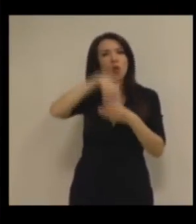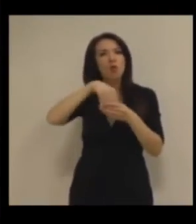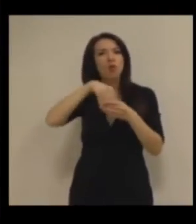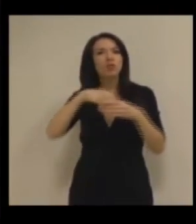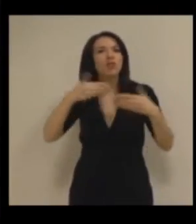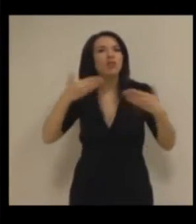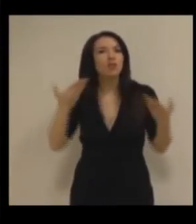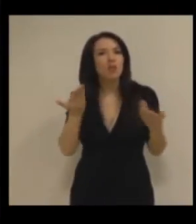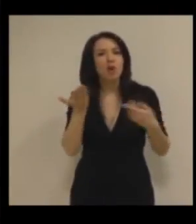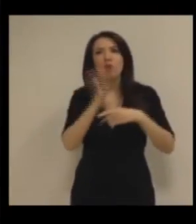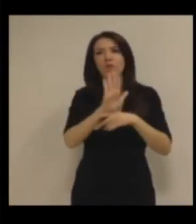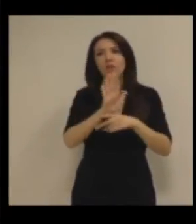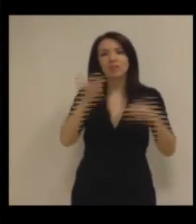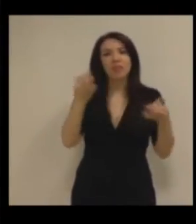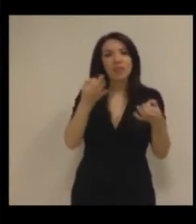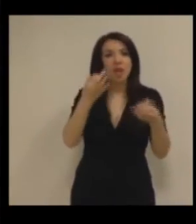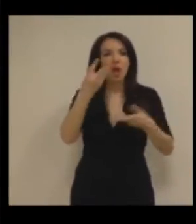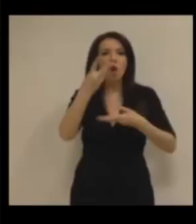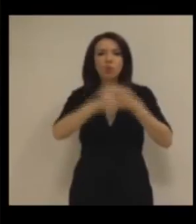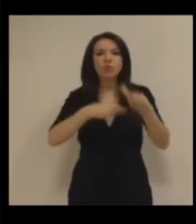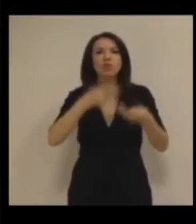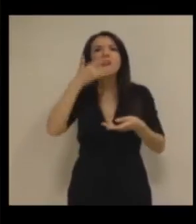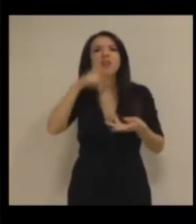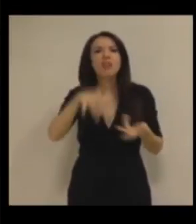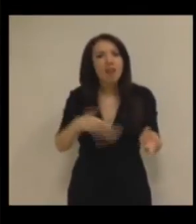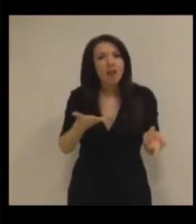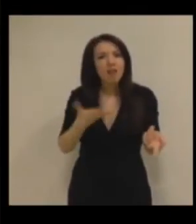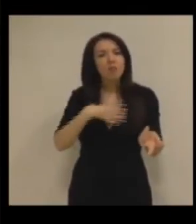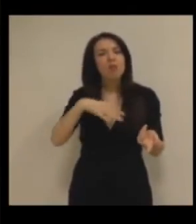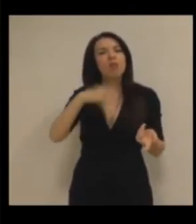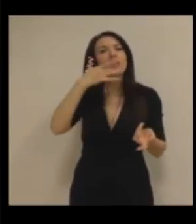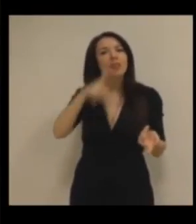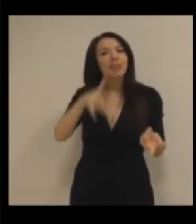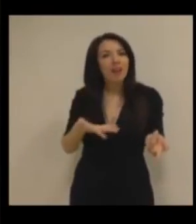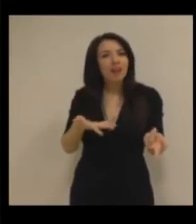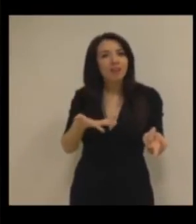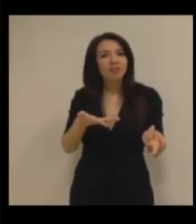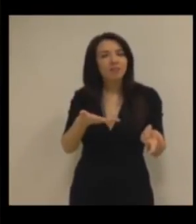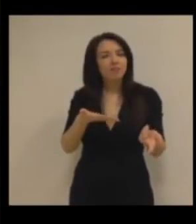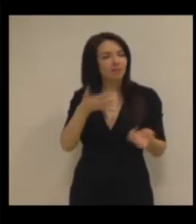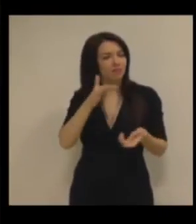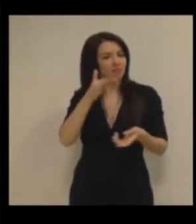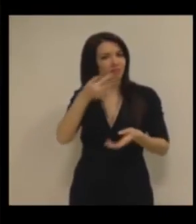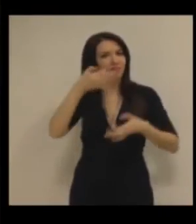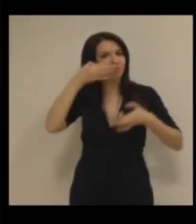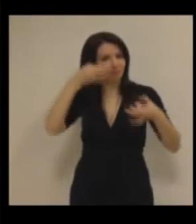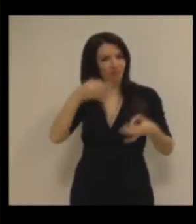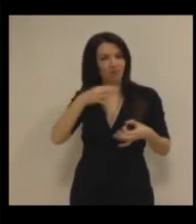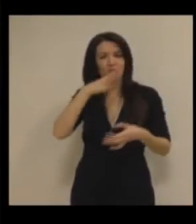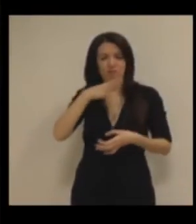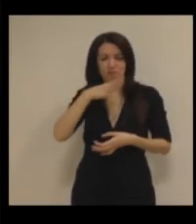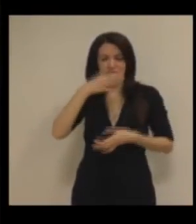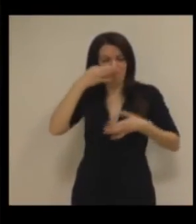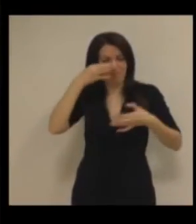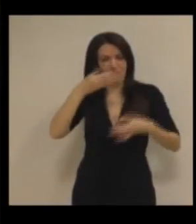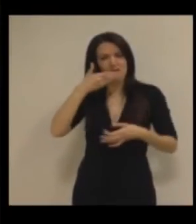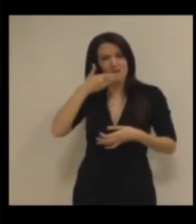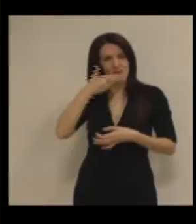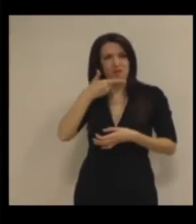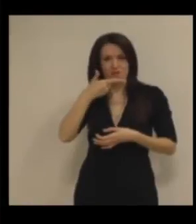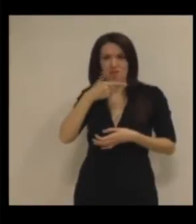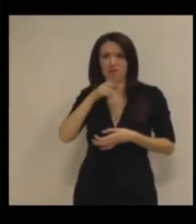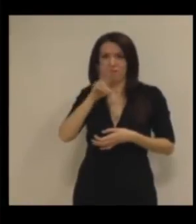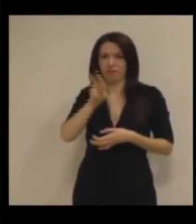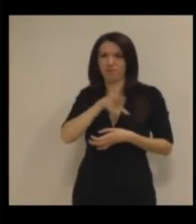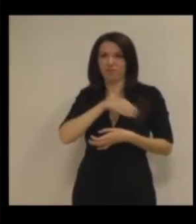ofrece, quiénes pueden hacer uso de él. Y seguro, porque yo lo conozco, seguro que merece la